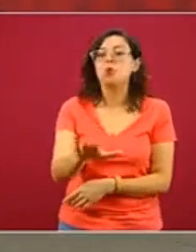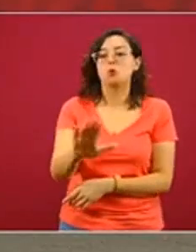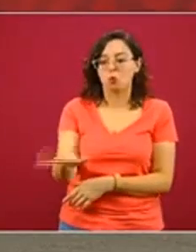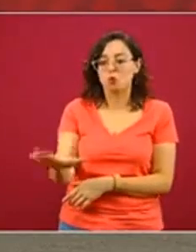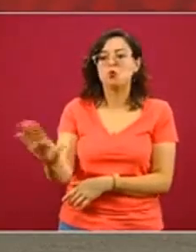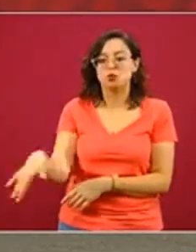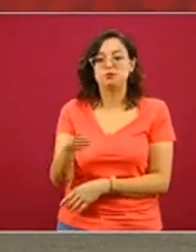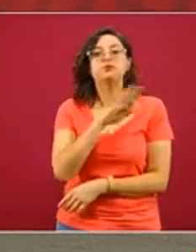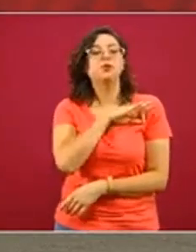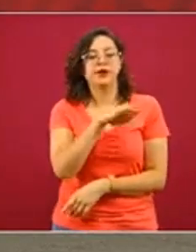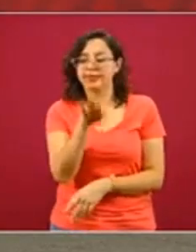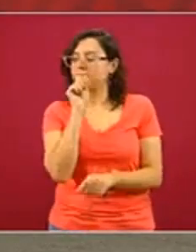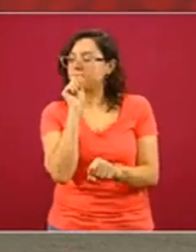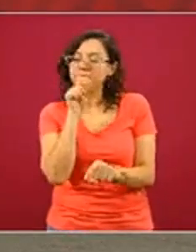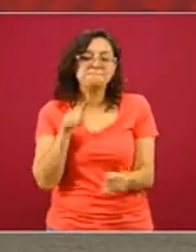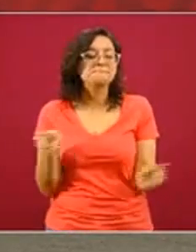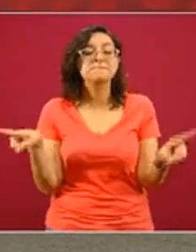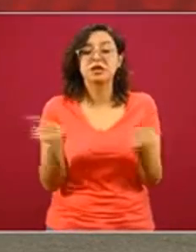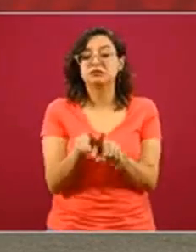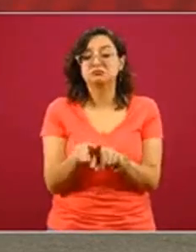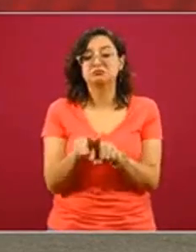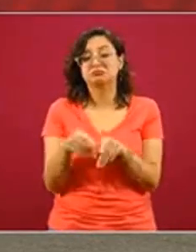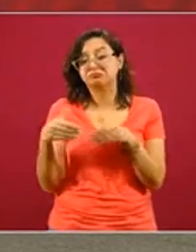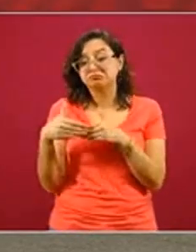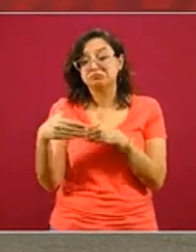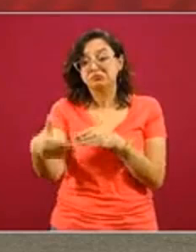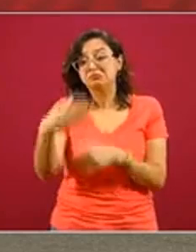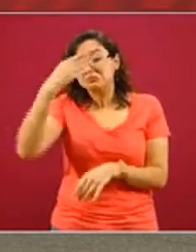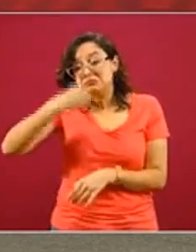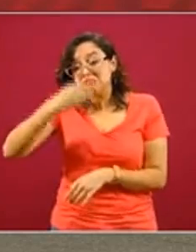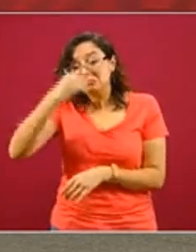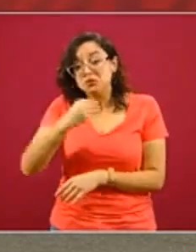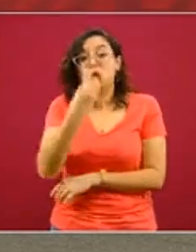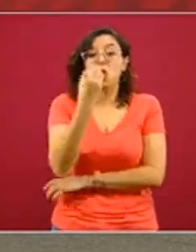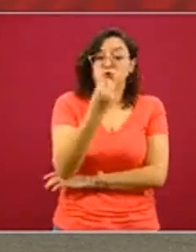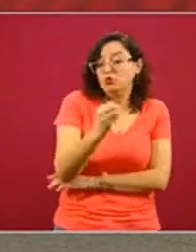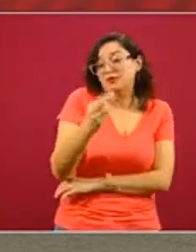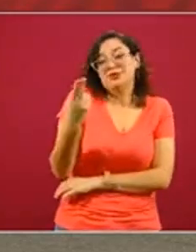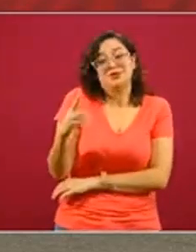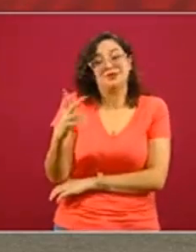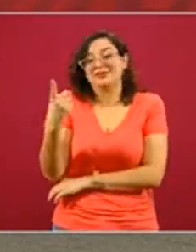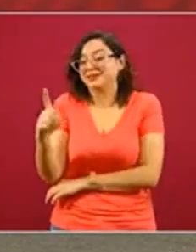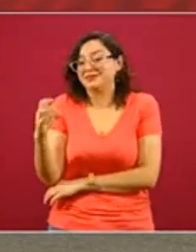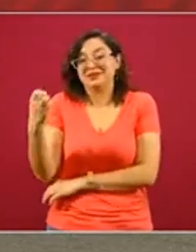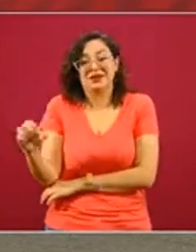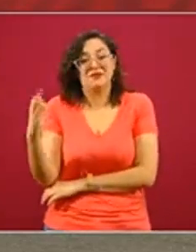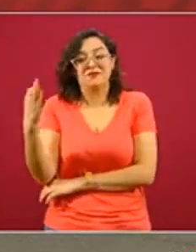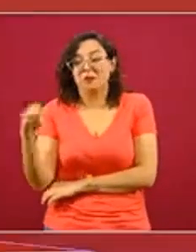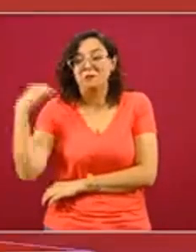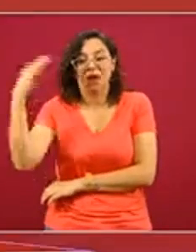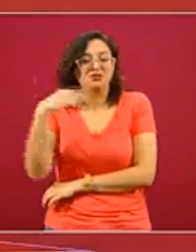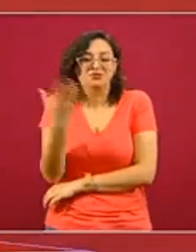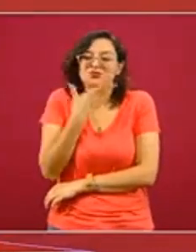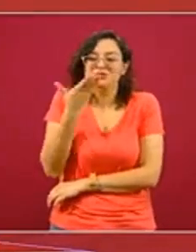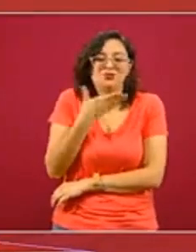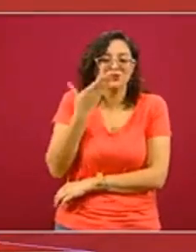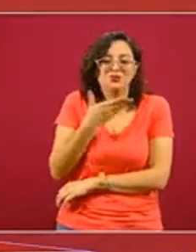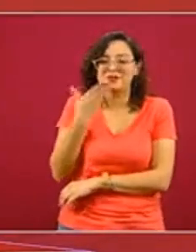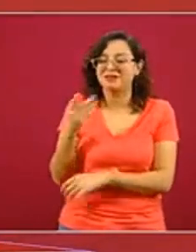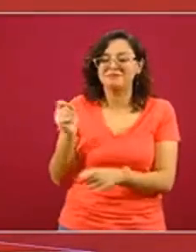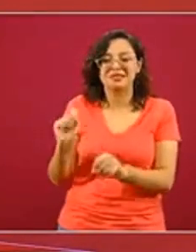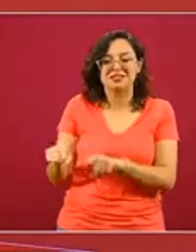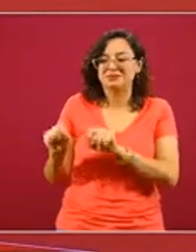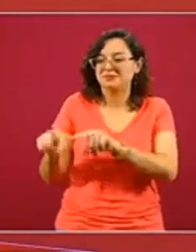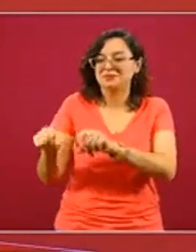complican. Y eso va a durar, la influenza, octubre, noviembre, diciembre, enero, febrero y marzo. Y existe la